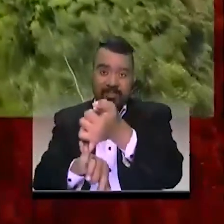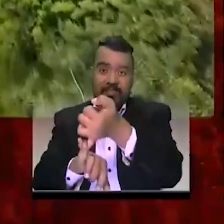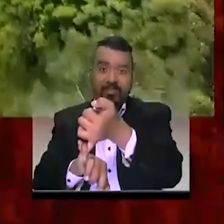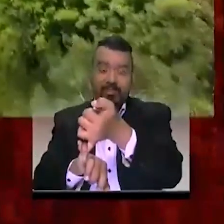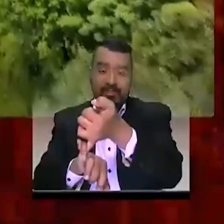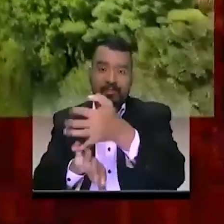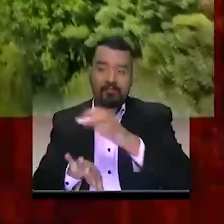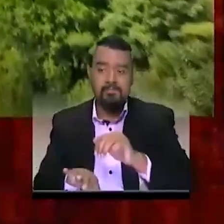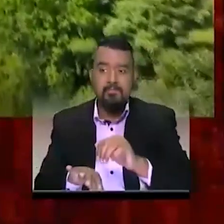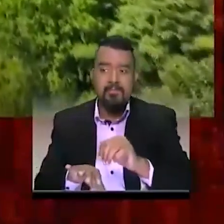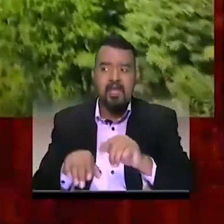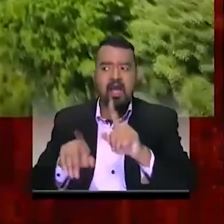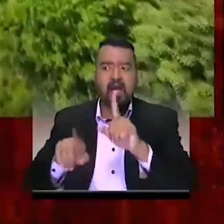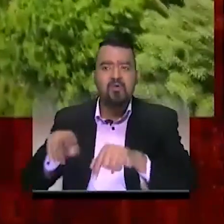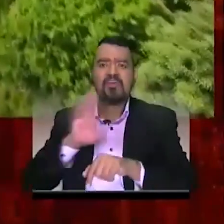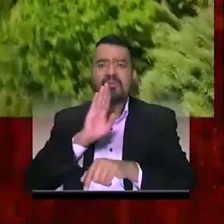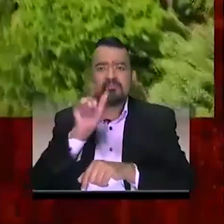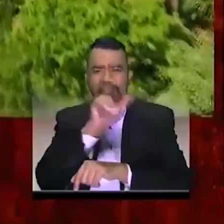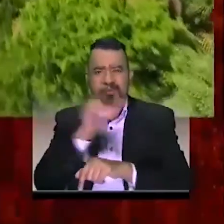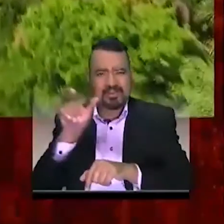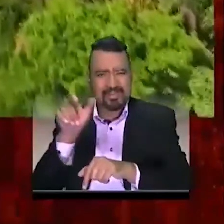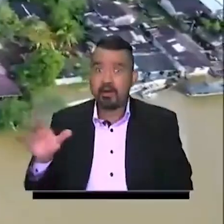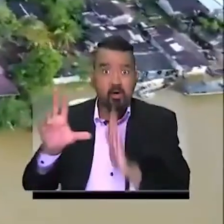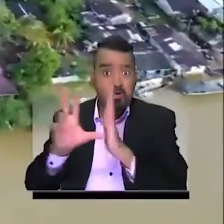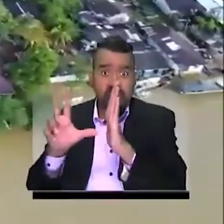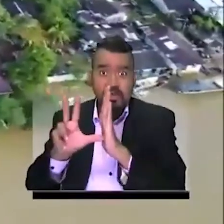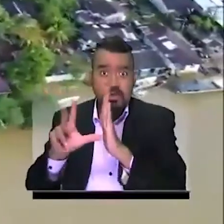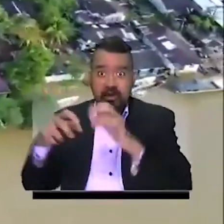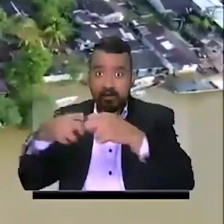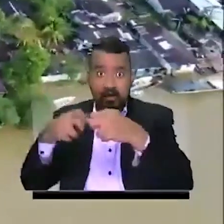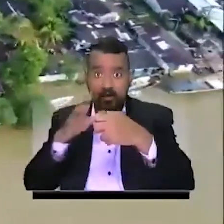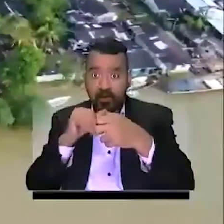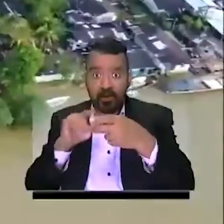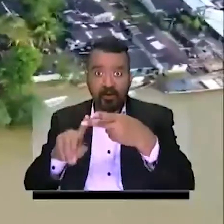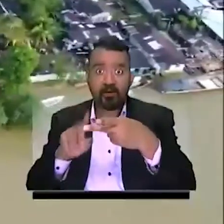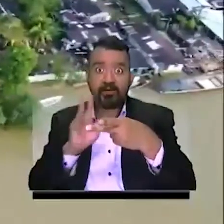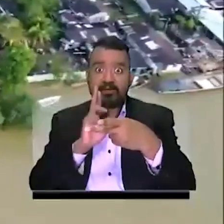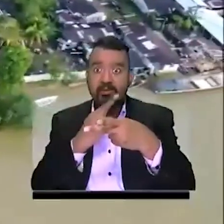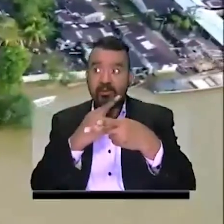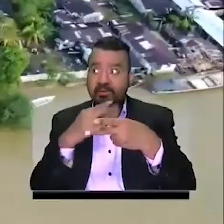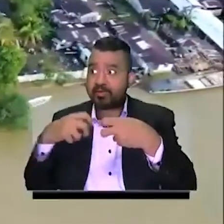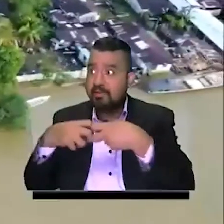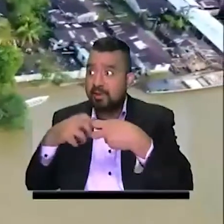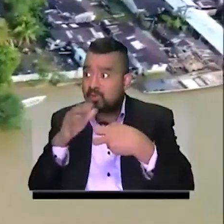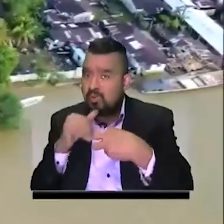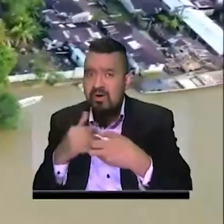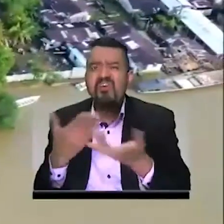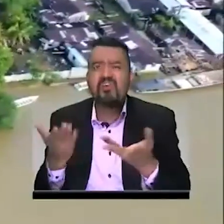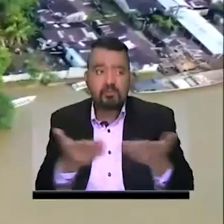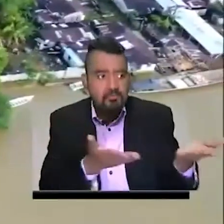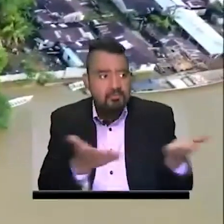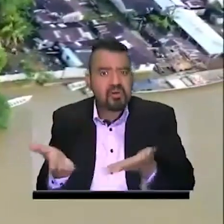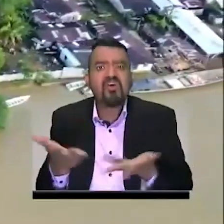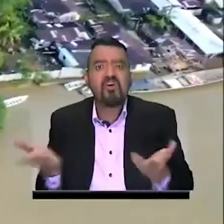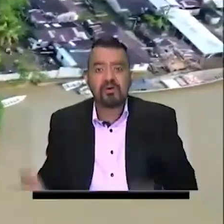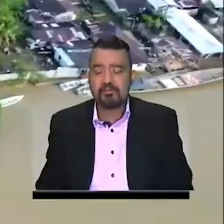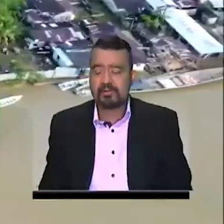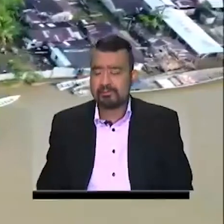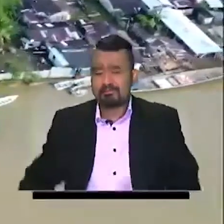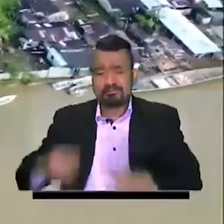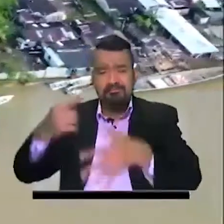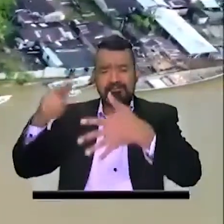tecnológicos del hombre están ligados a la electricidad. Entonces me haría absolutamente